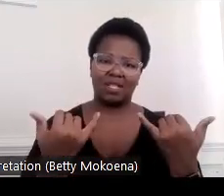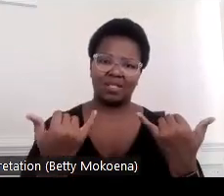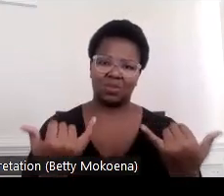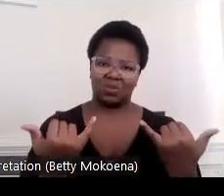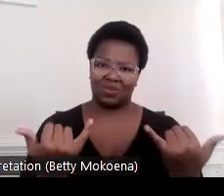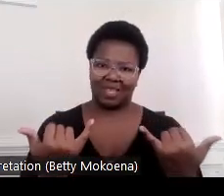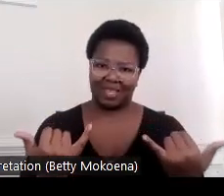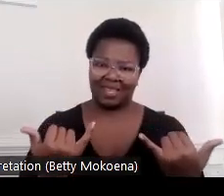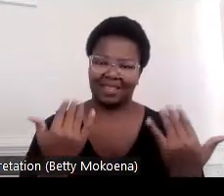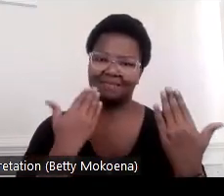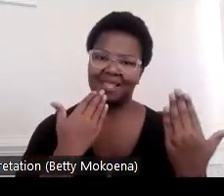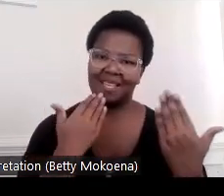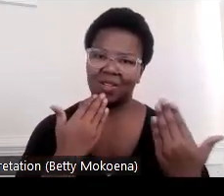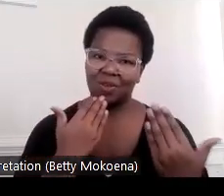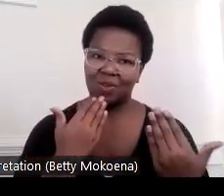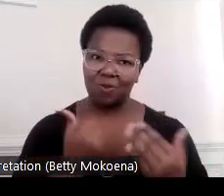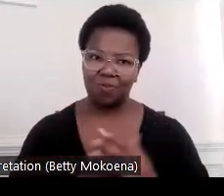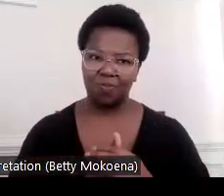que asistieron